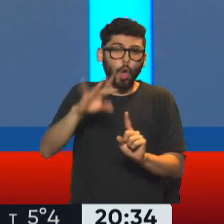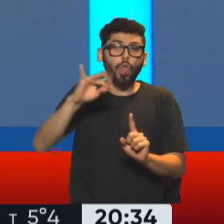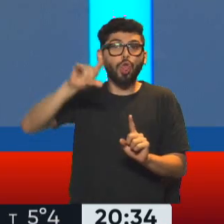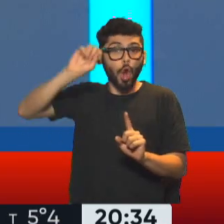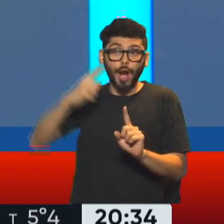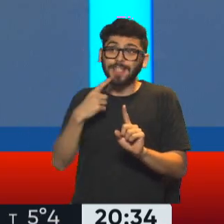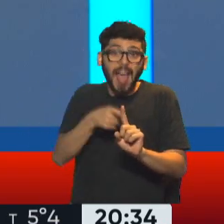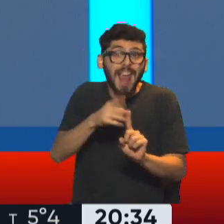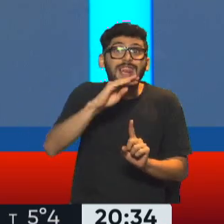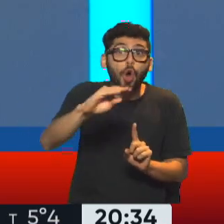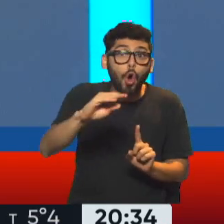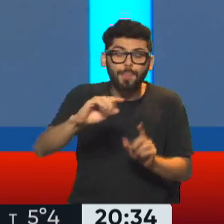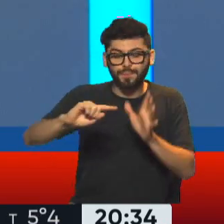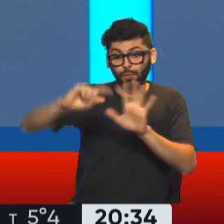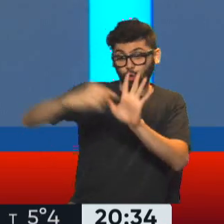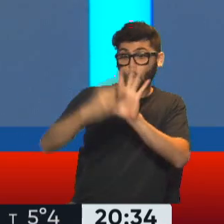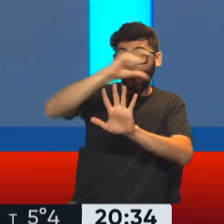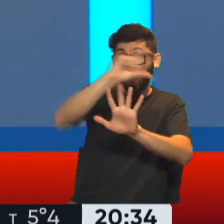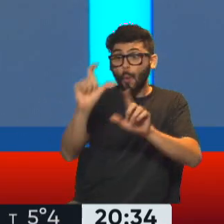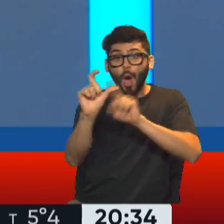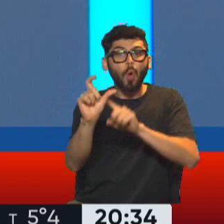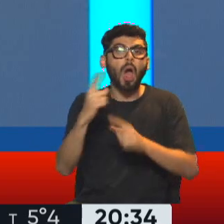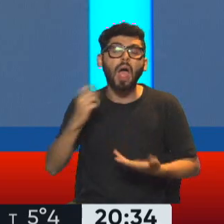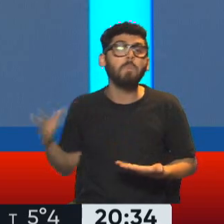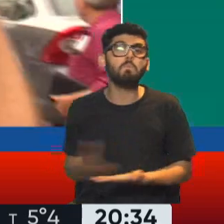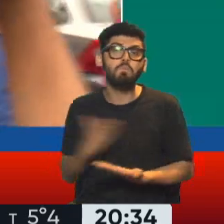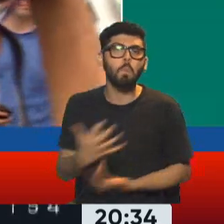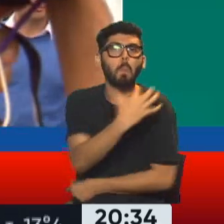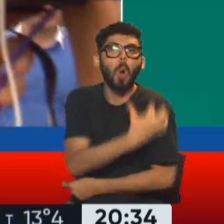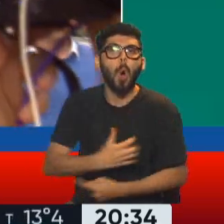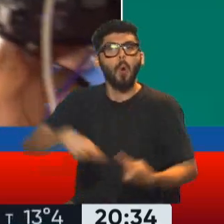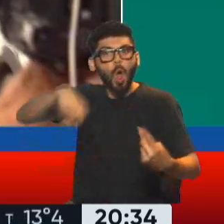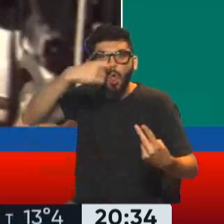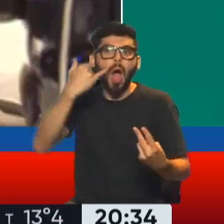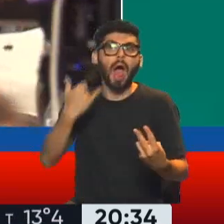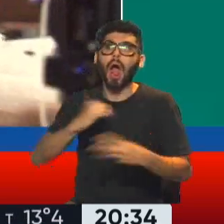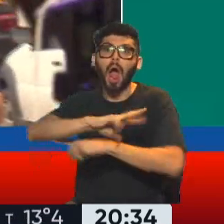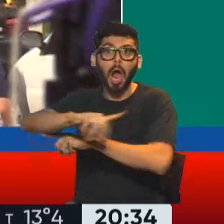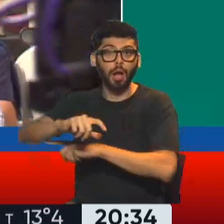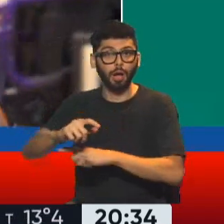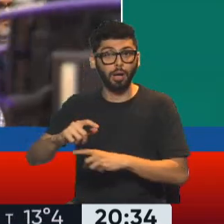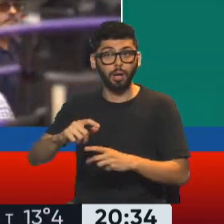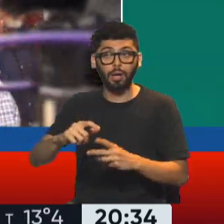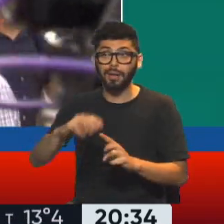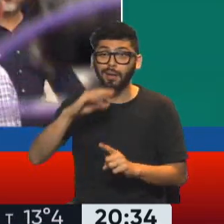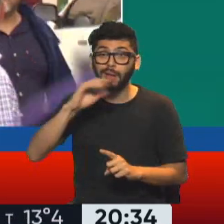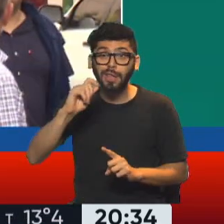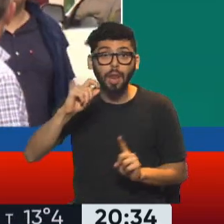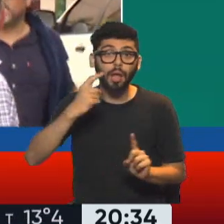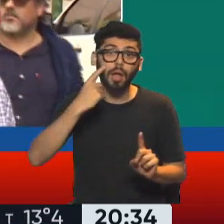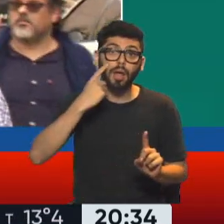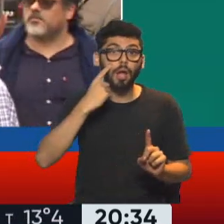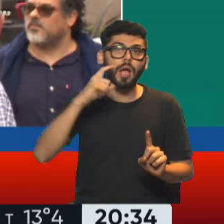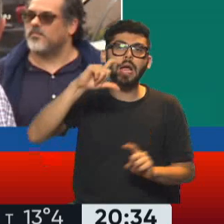el conurbano, dijo, es una fábrica de pobres, de droga y de inseguridad. Lo dijo Camilo Echevarren